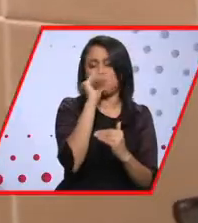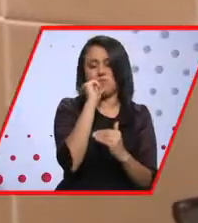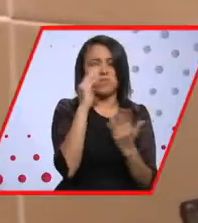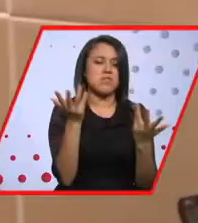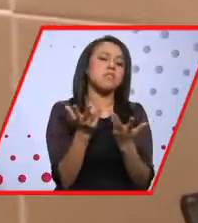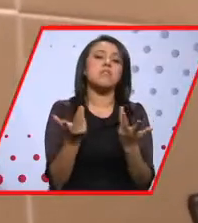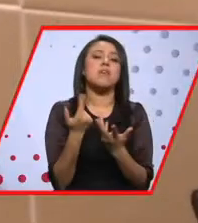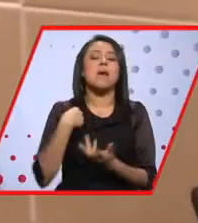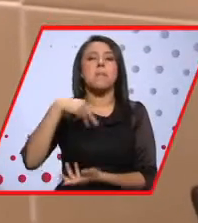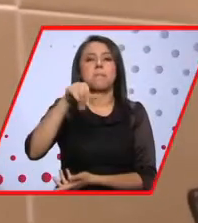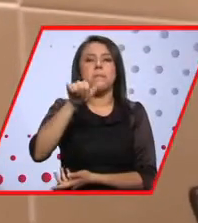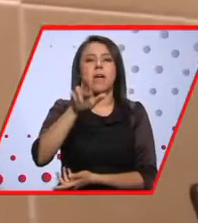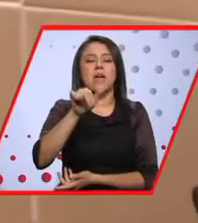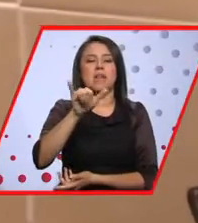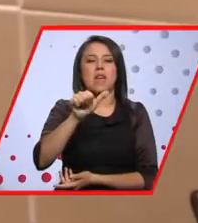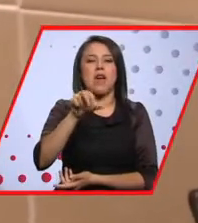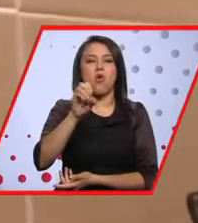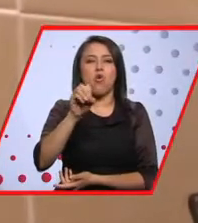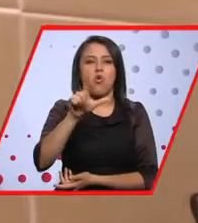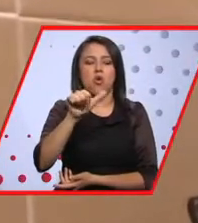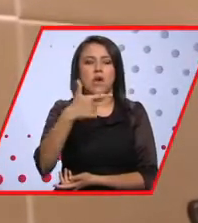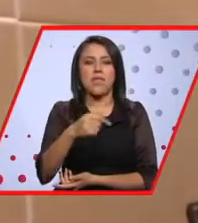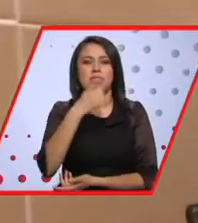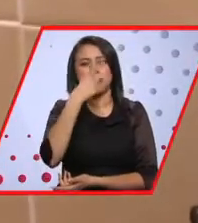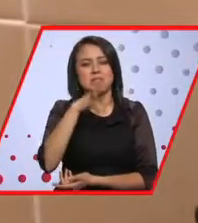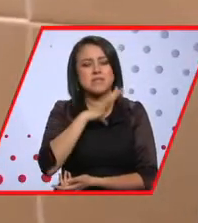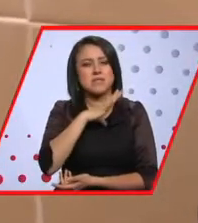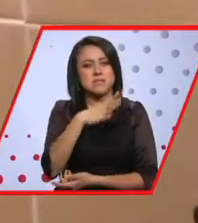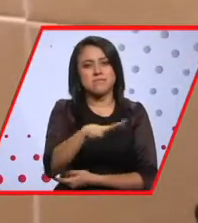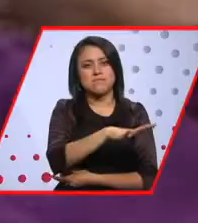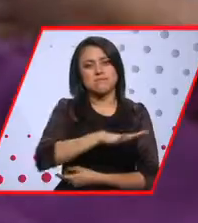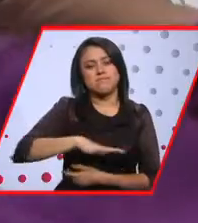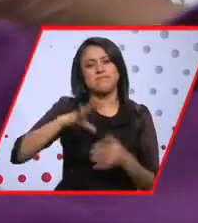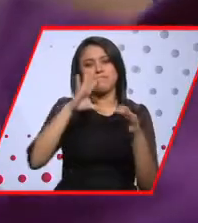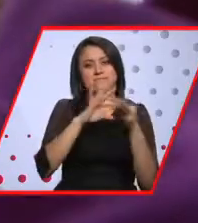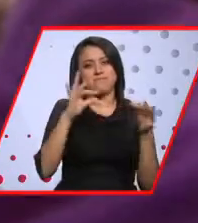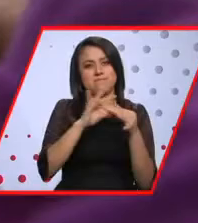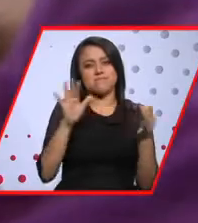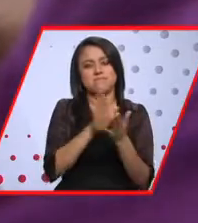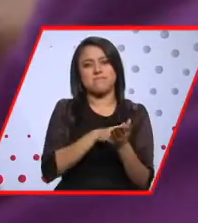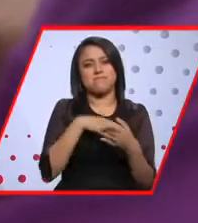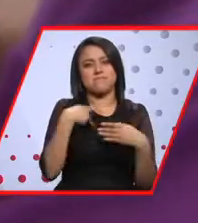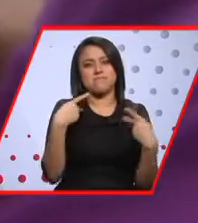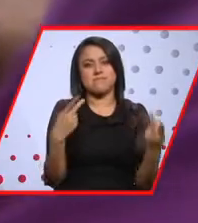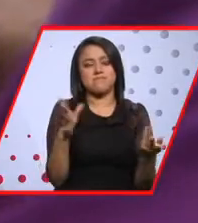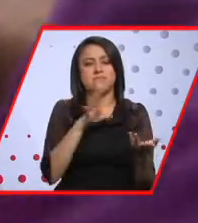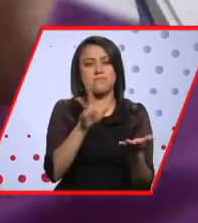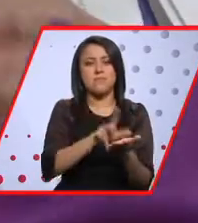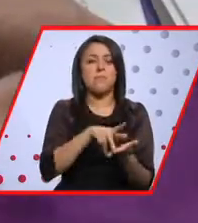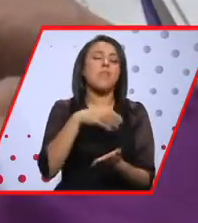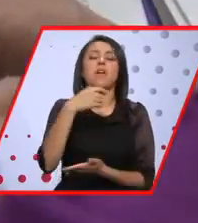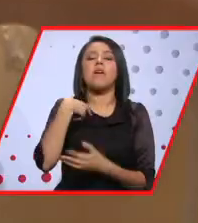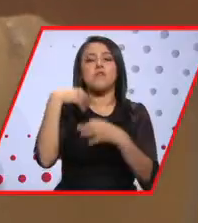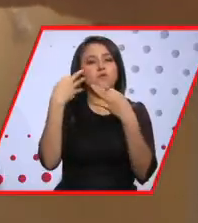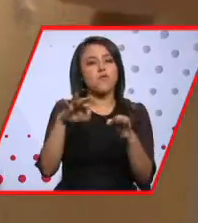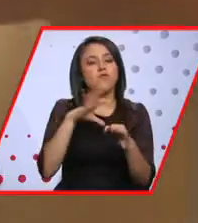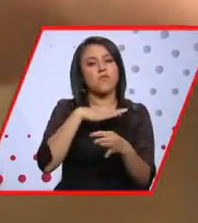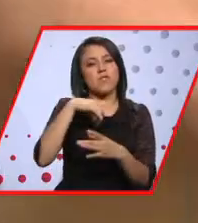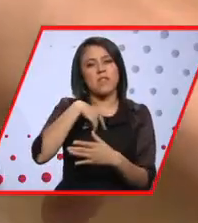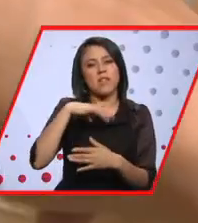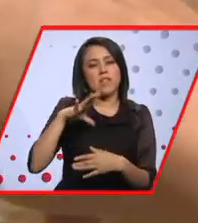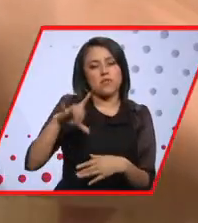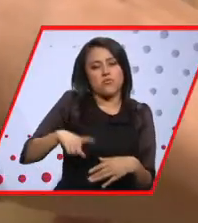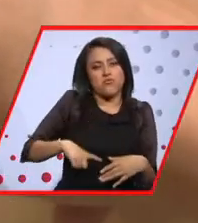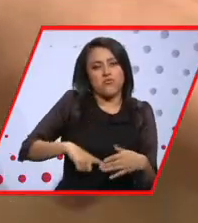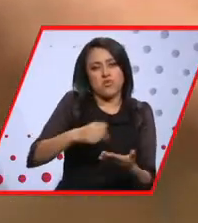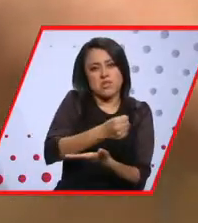La señora María Olga Galindo López afirma que lo anterior está publicado en la Gaceta Oficial del Gobierno de la Ciudad de México, aunque no